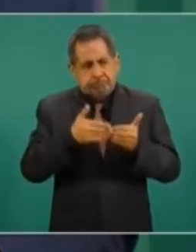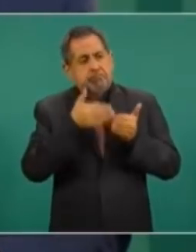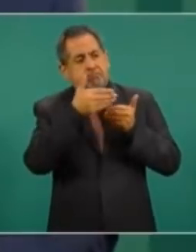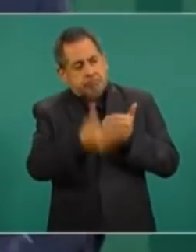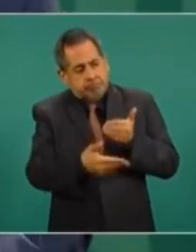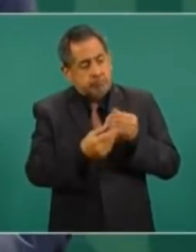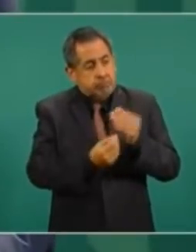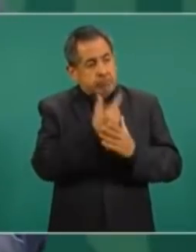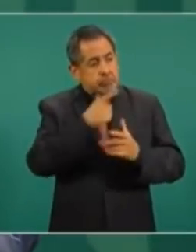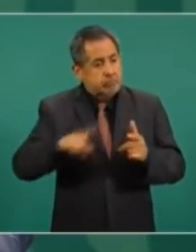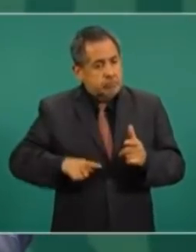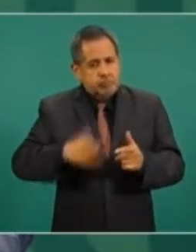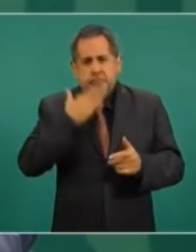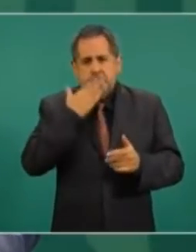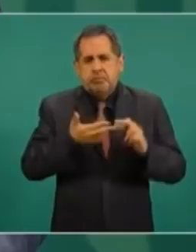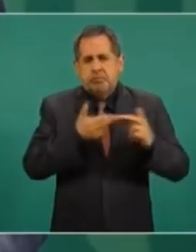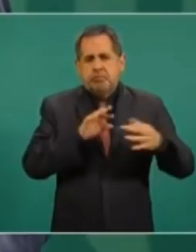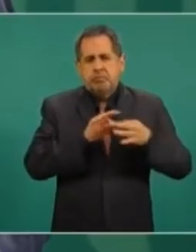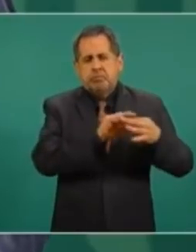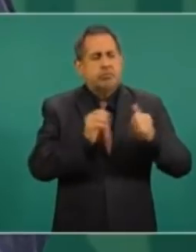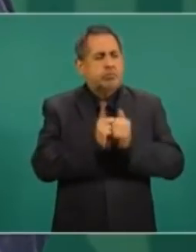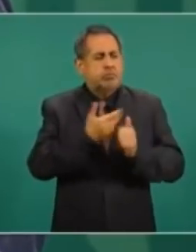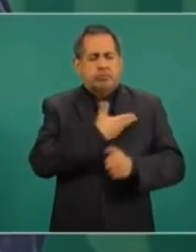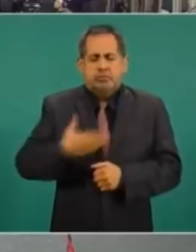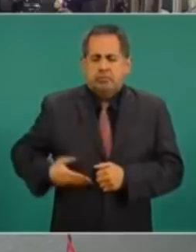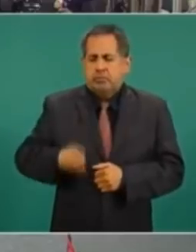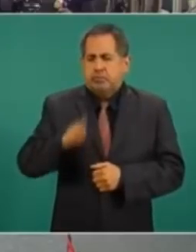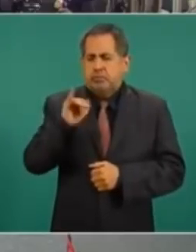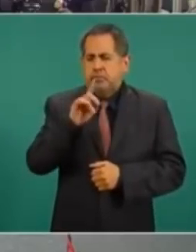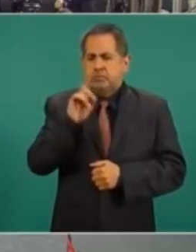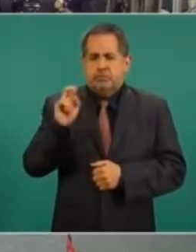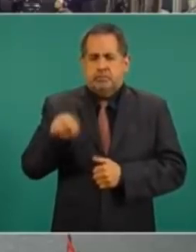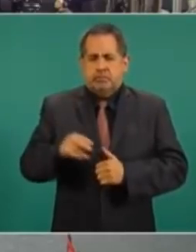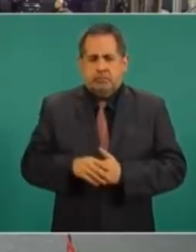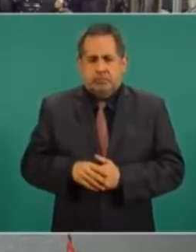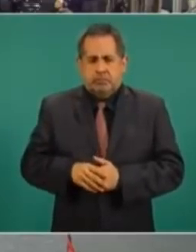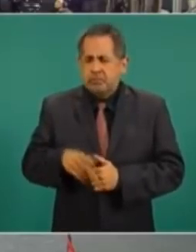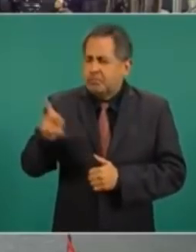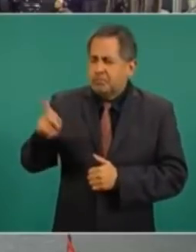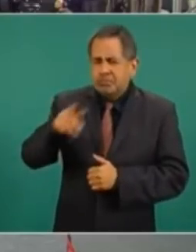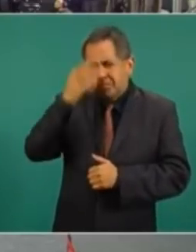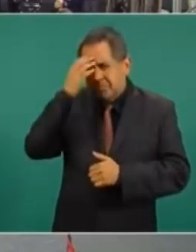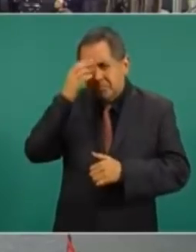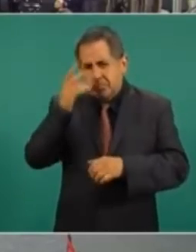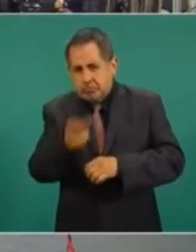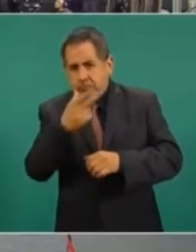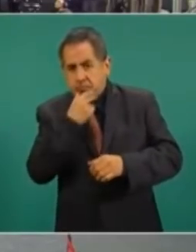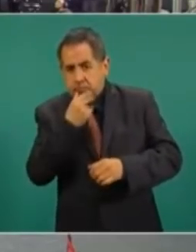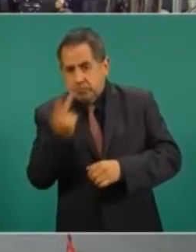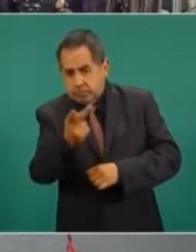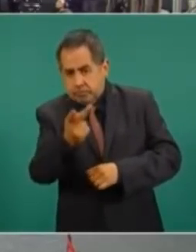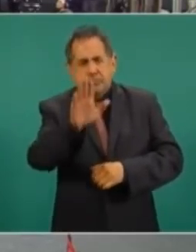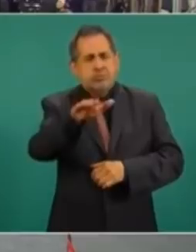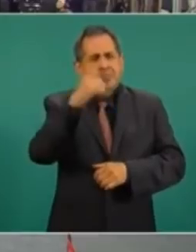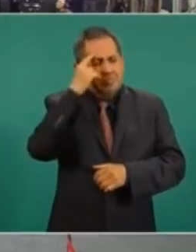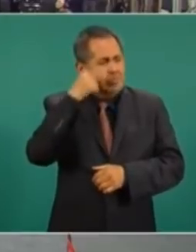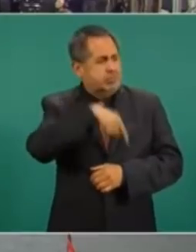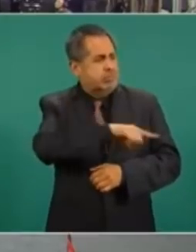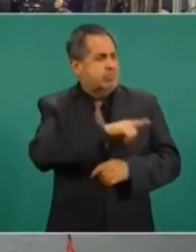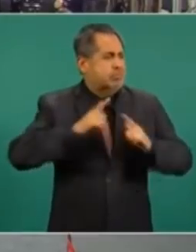buenas relaciones con el presidente Biden. Claro, pero ¿no cree que esos agentes son los que están haciendo el trabajo que